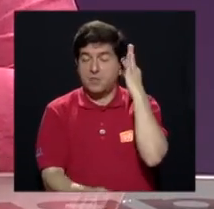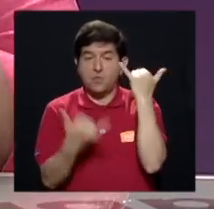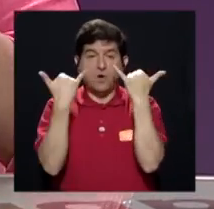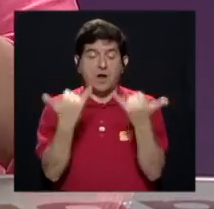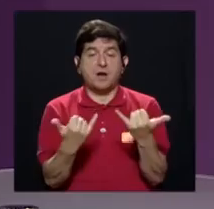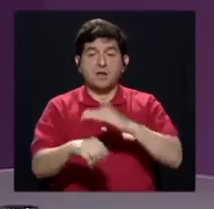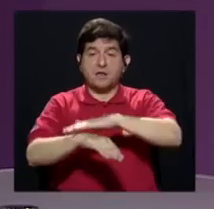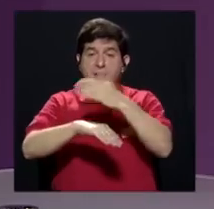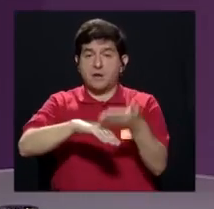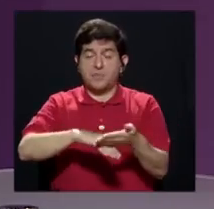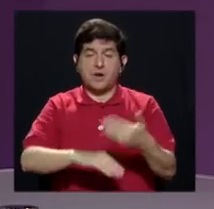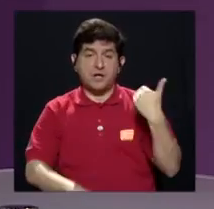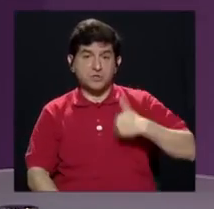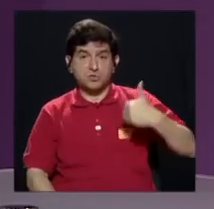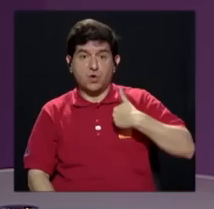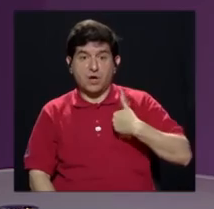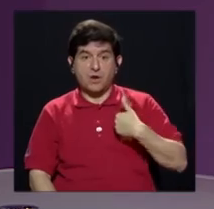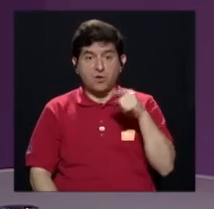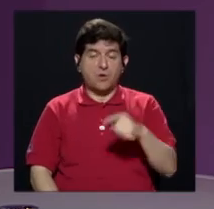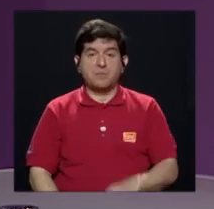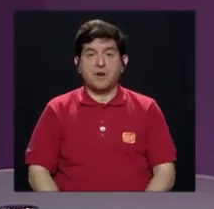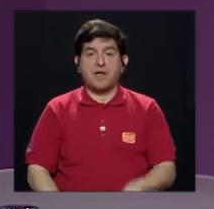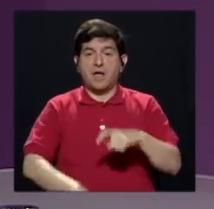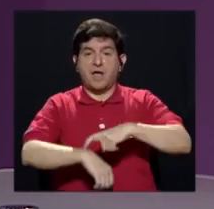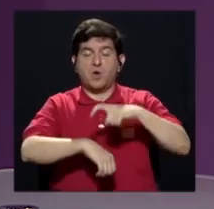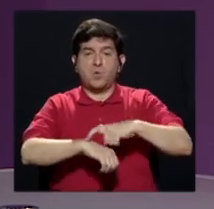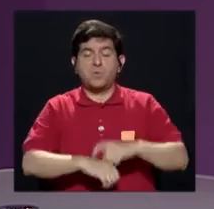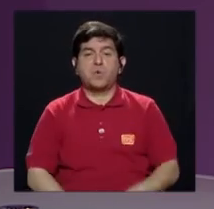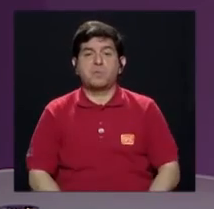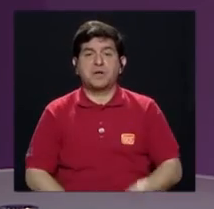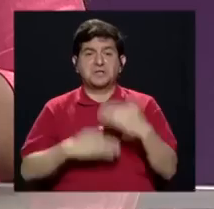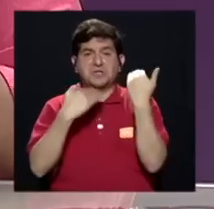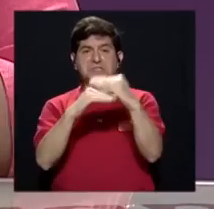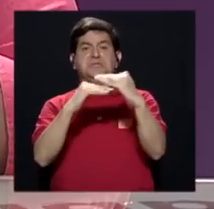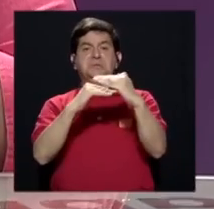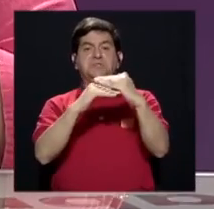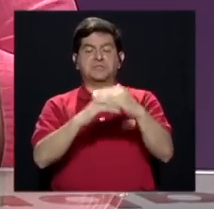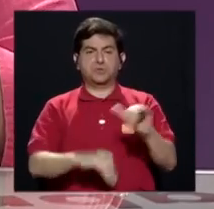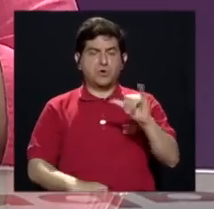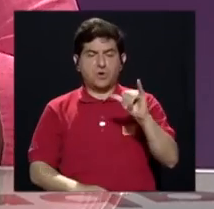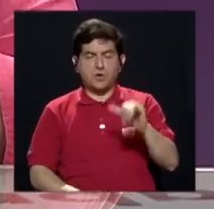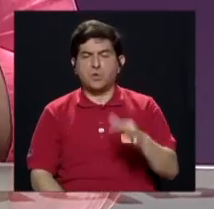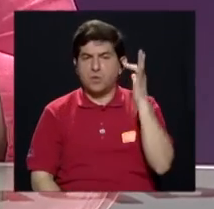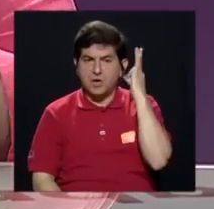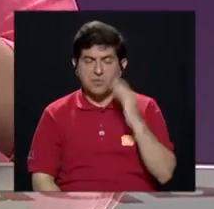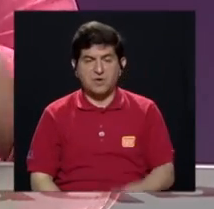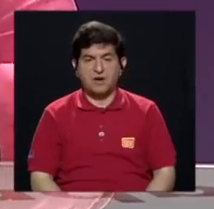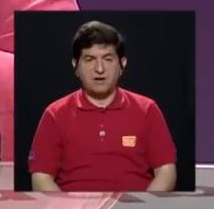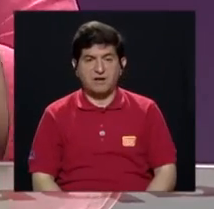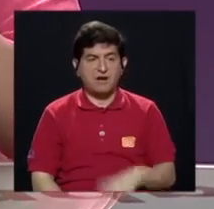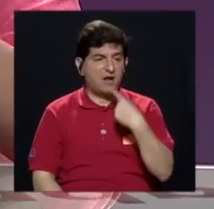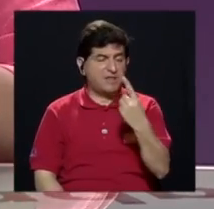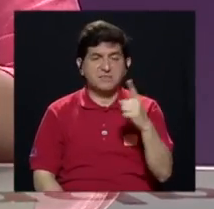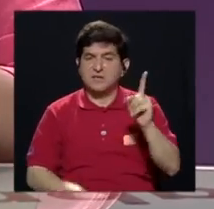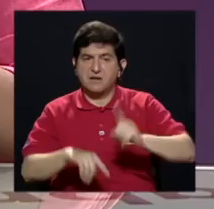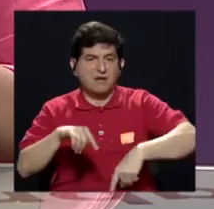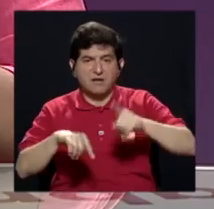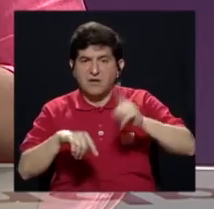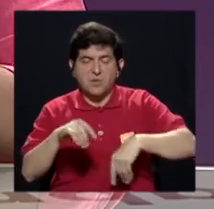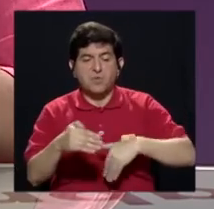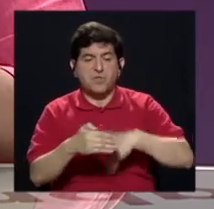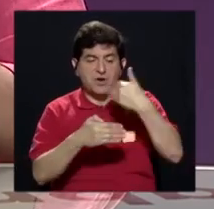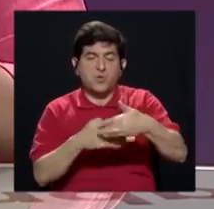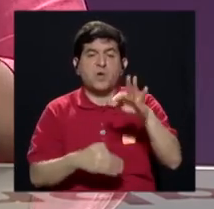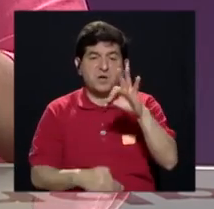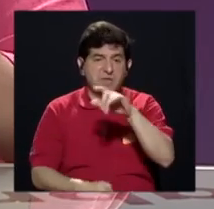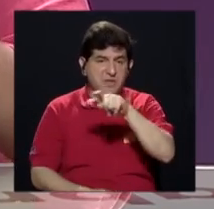el hombre entra como en ese periodo de veda y tanto la mujer como el hombre en ese periodo de veda de que no vamos a estar luego de